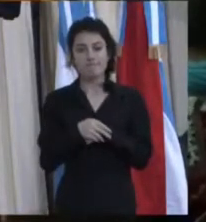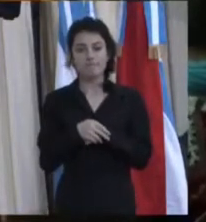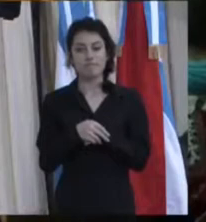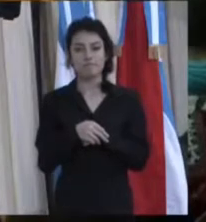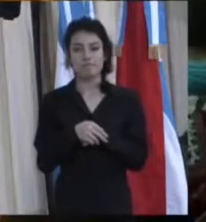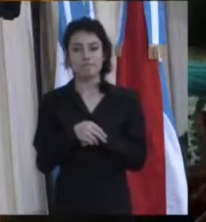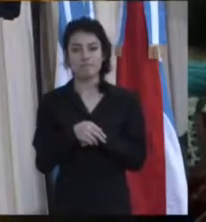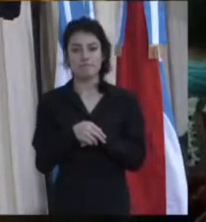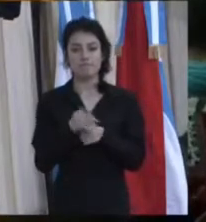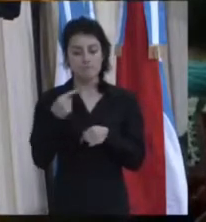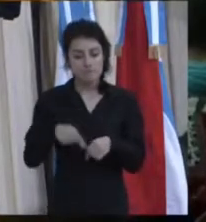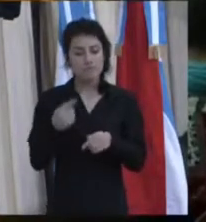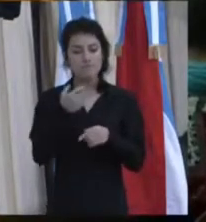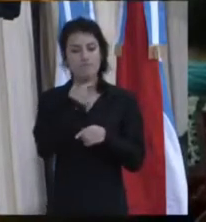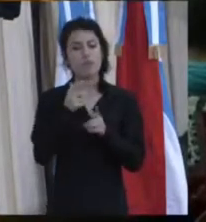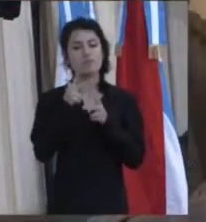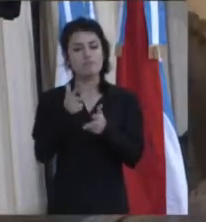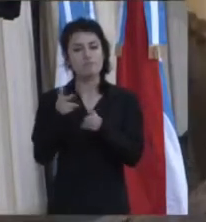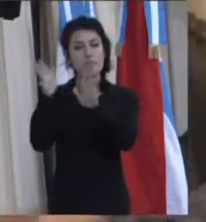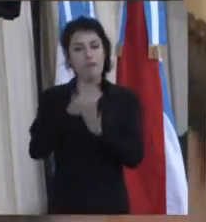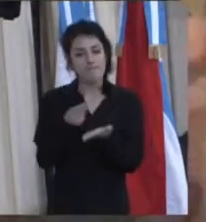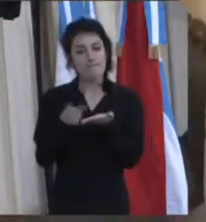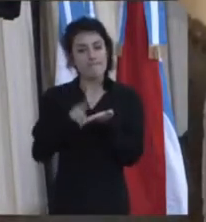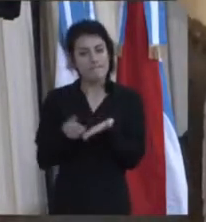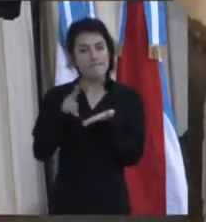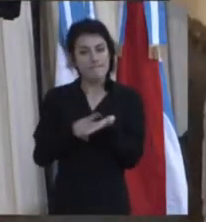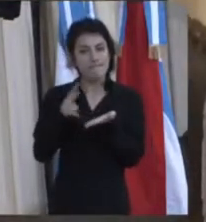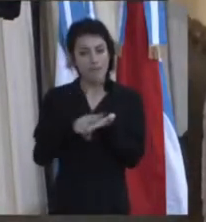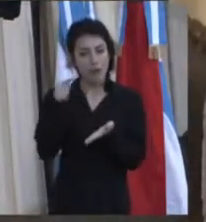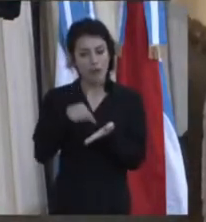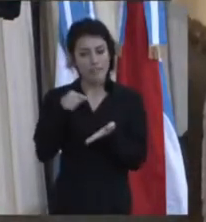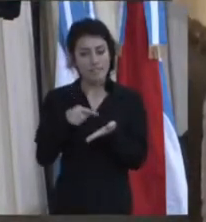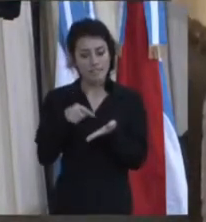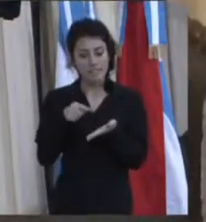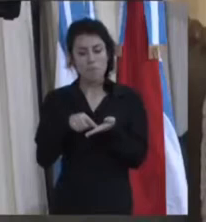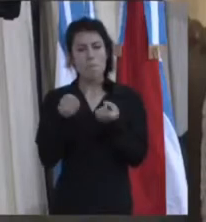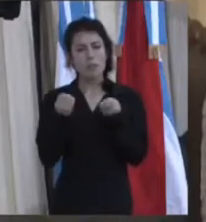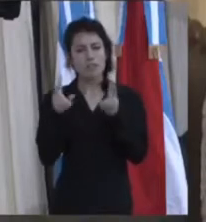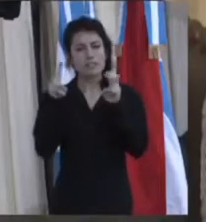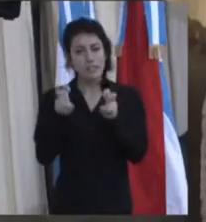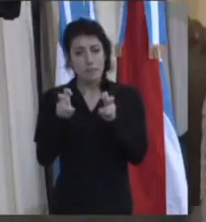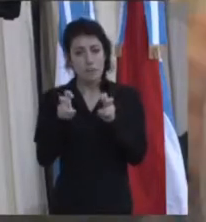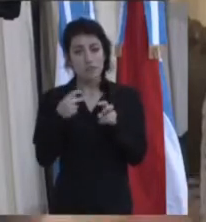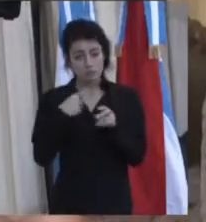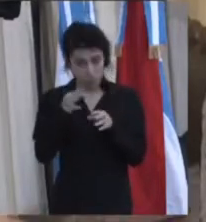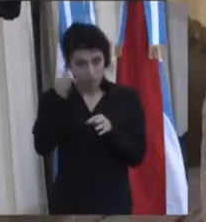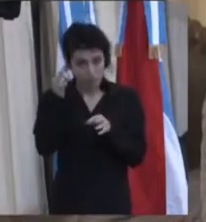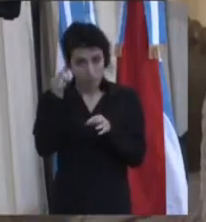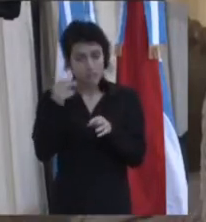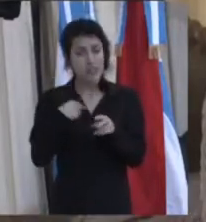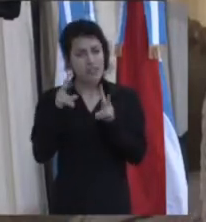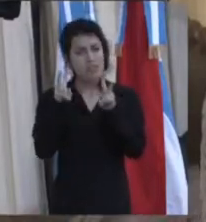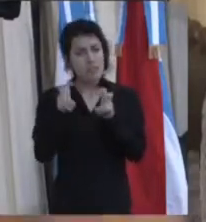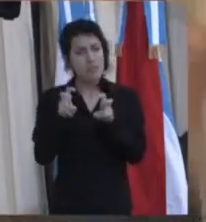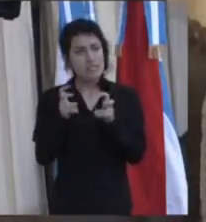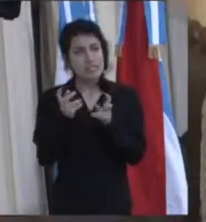que preparé varias veces la exposición de hoy, porque la temática en sí misma que yo había elegido es una